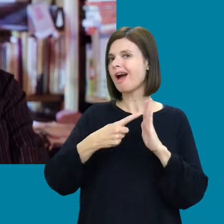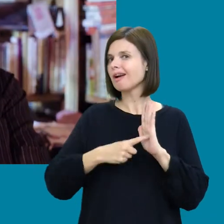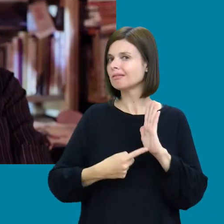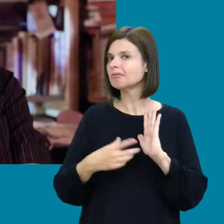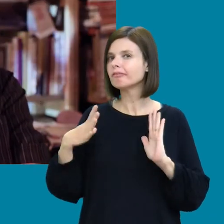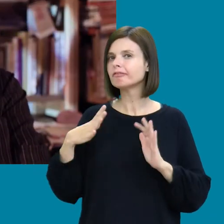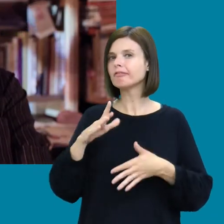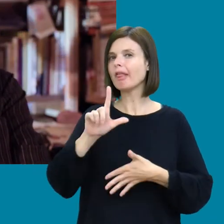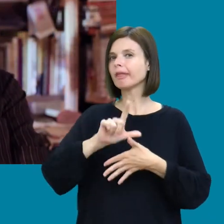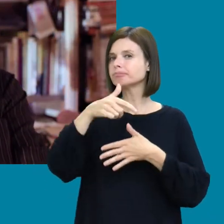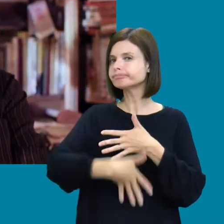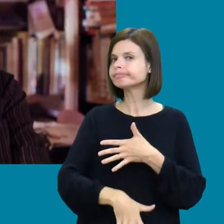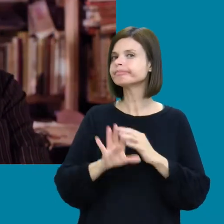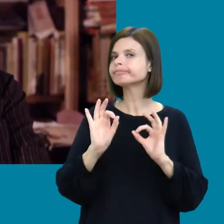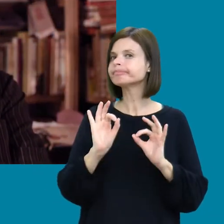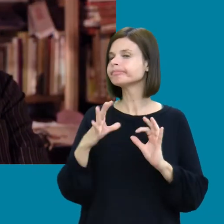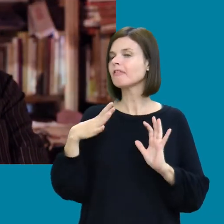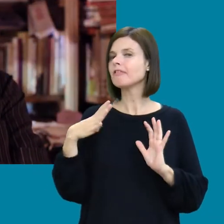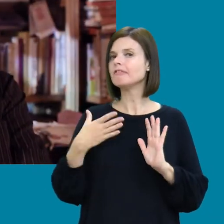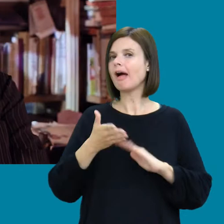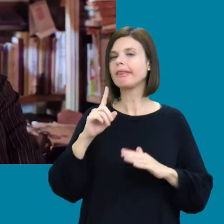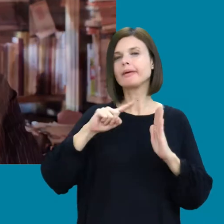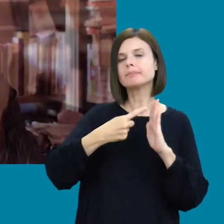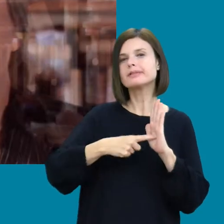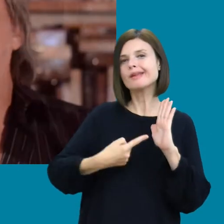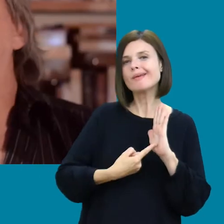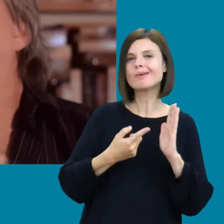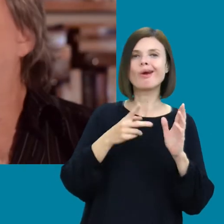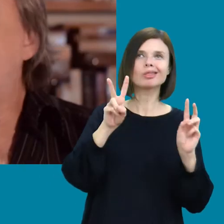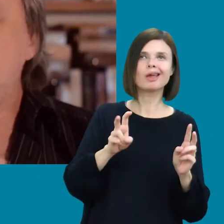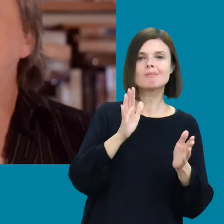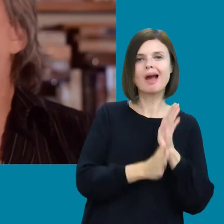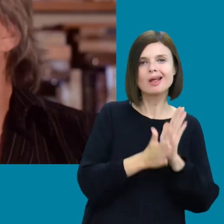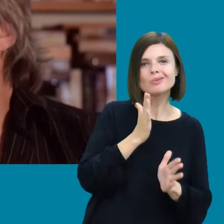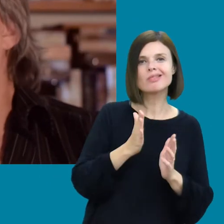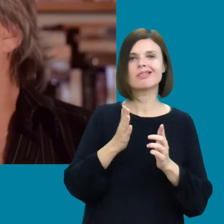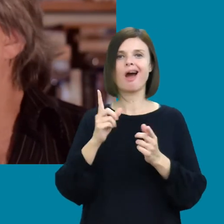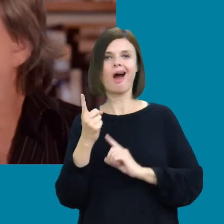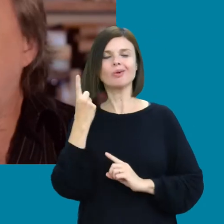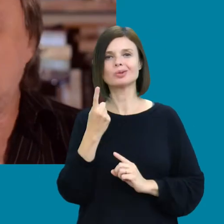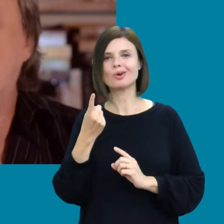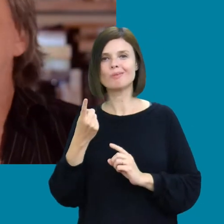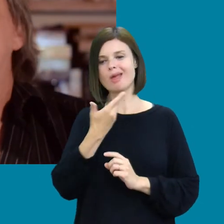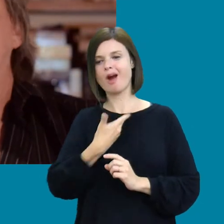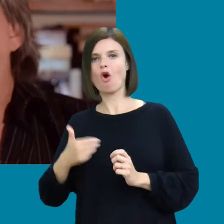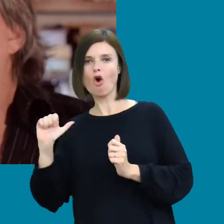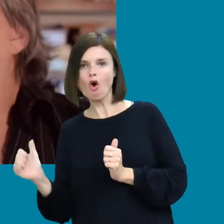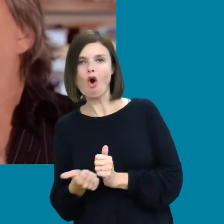sea, estos principios de la gratuidad, de la autonomía, del cogobierno,